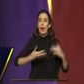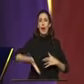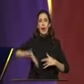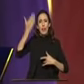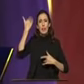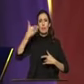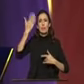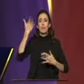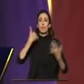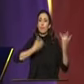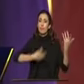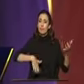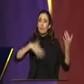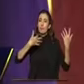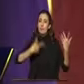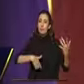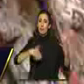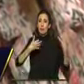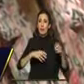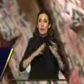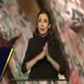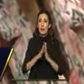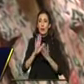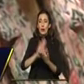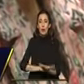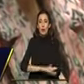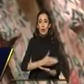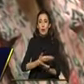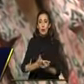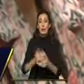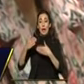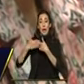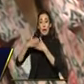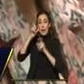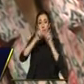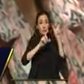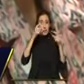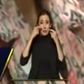ventana. Por supuesto, con el agrado y desagrado de los vecinos.